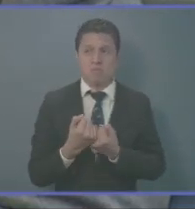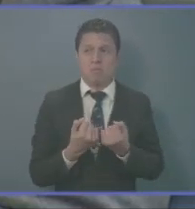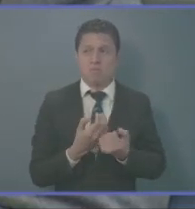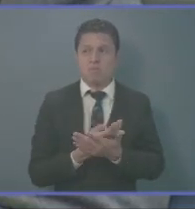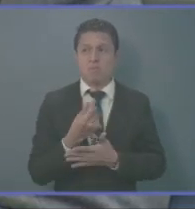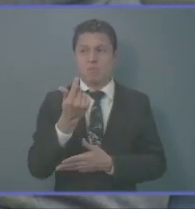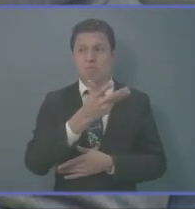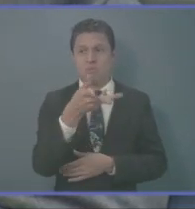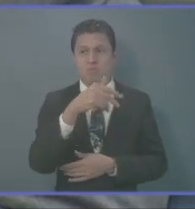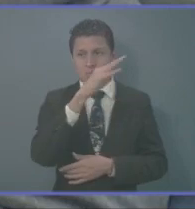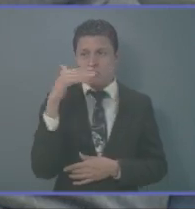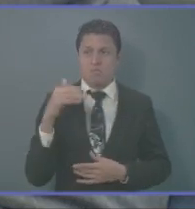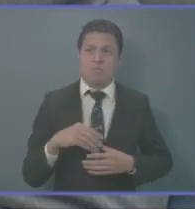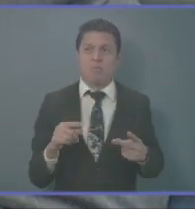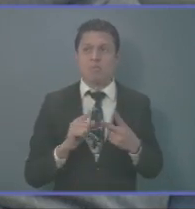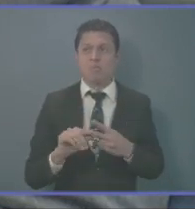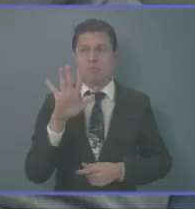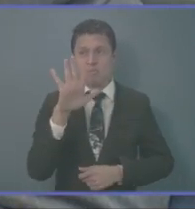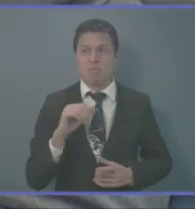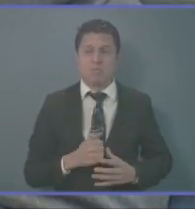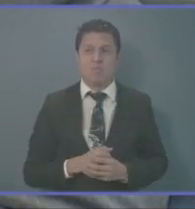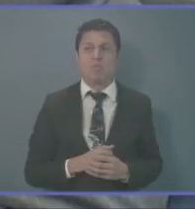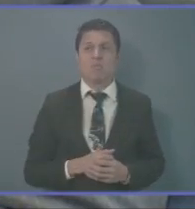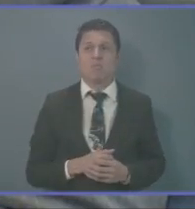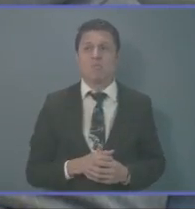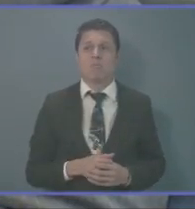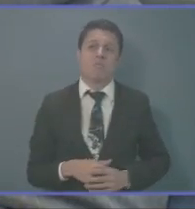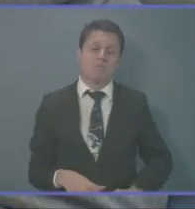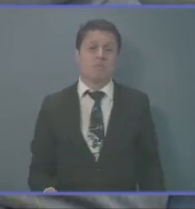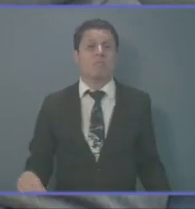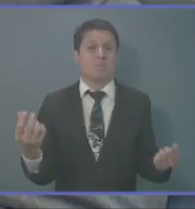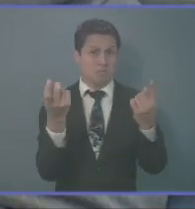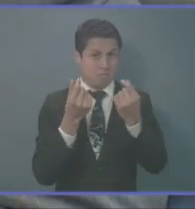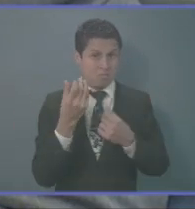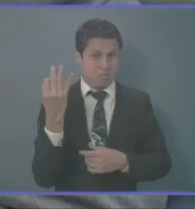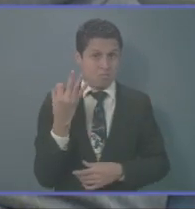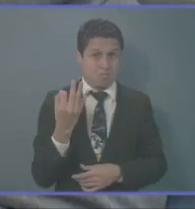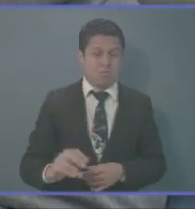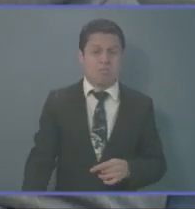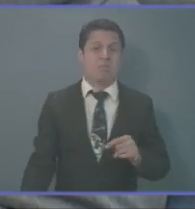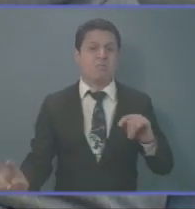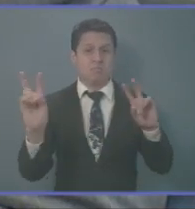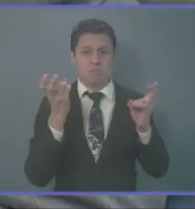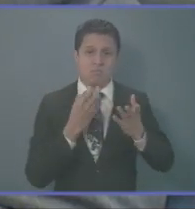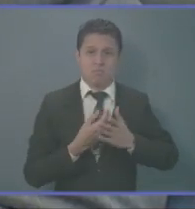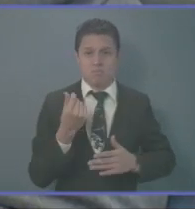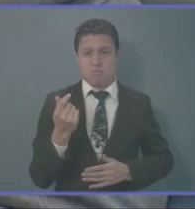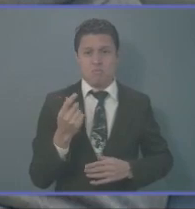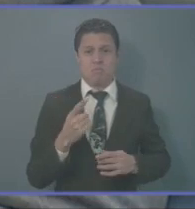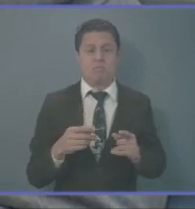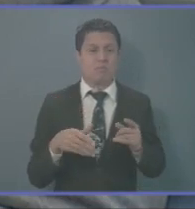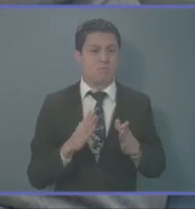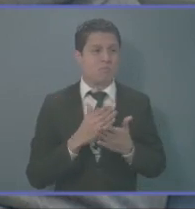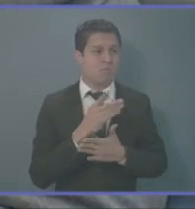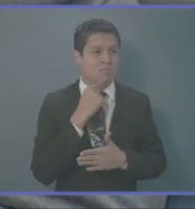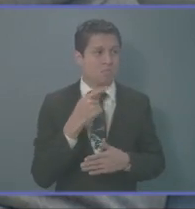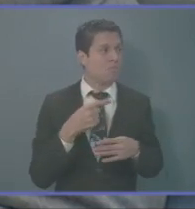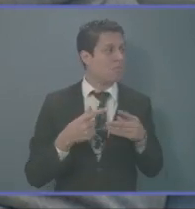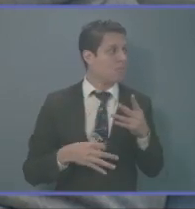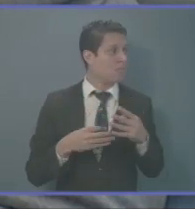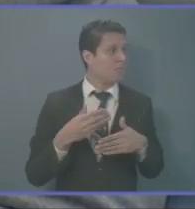económica del país. Romanos 5. Que los recursos que propone el Fondo Monetario Internacional bajo el mecanismo